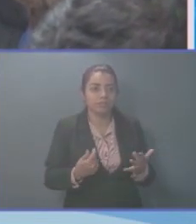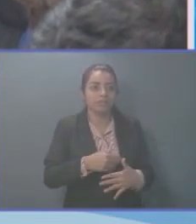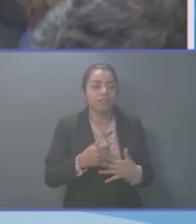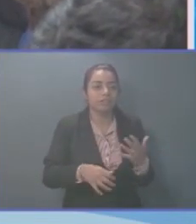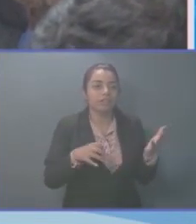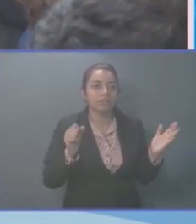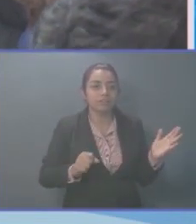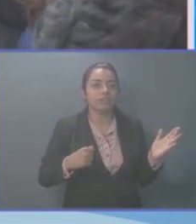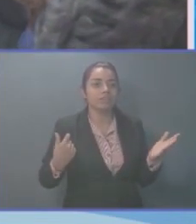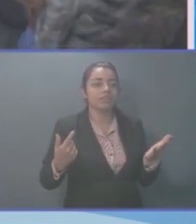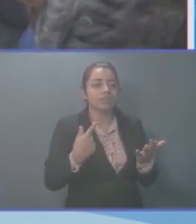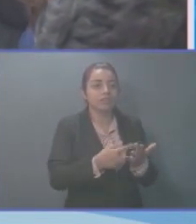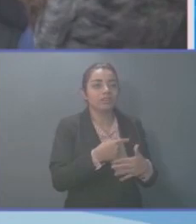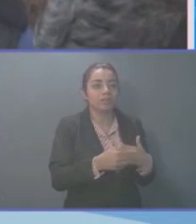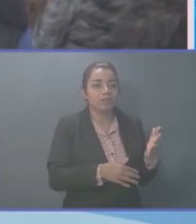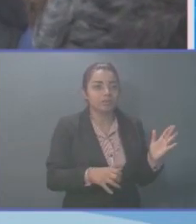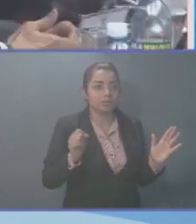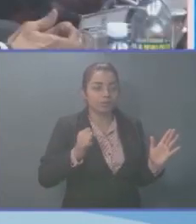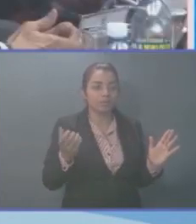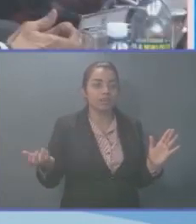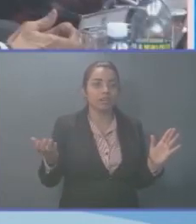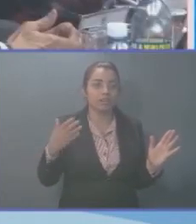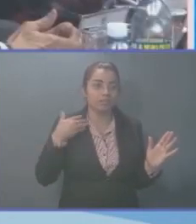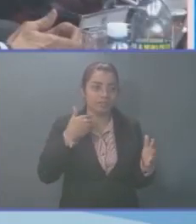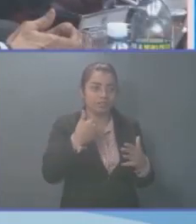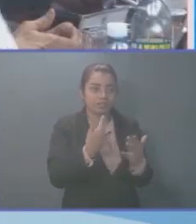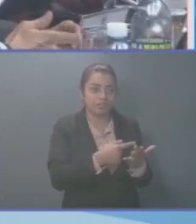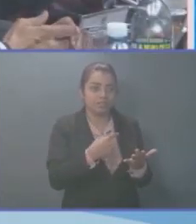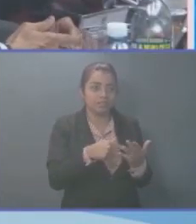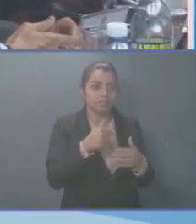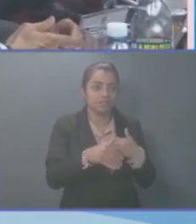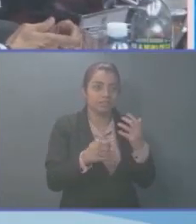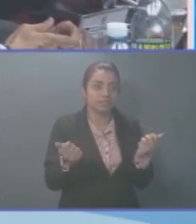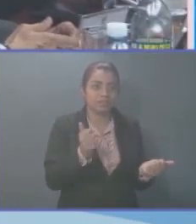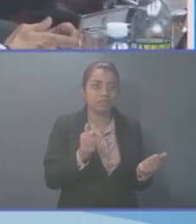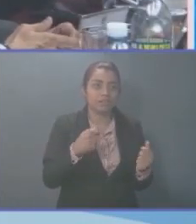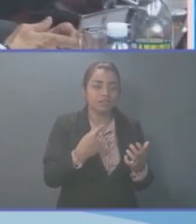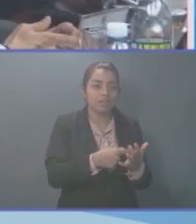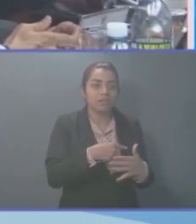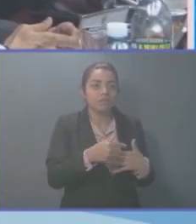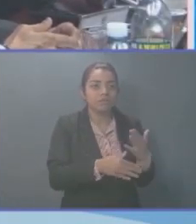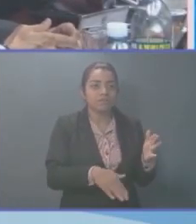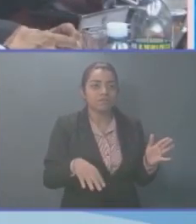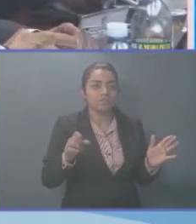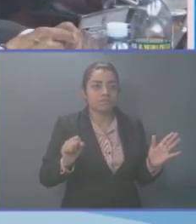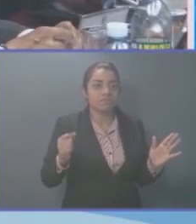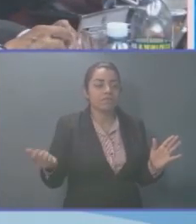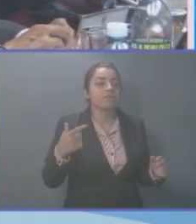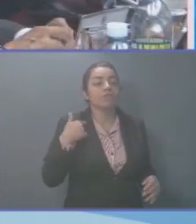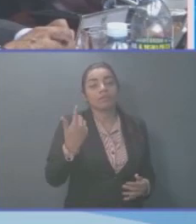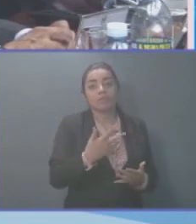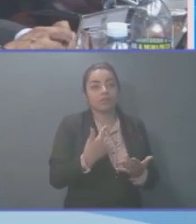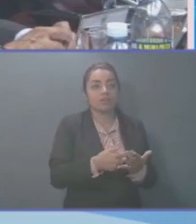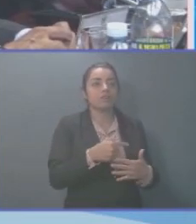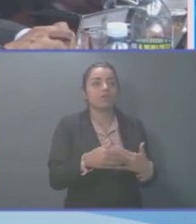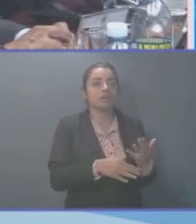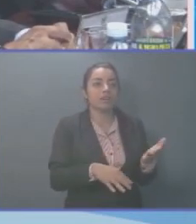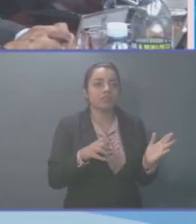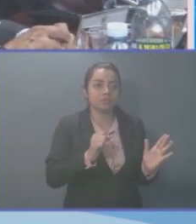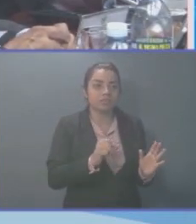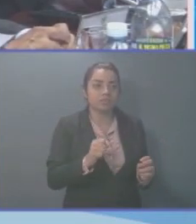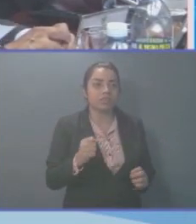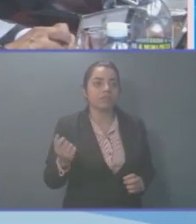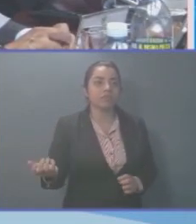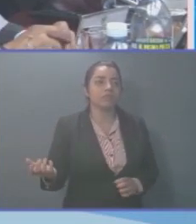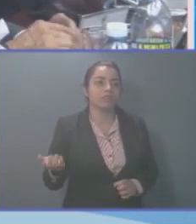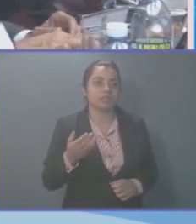de una acción un poco más contundente. Sin embargo, no vamos a decir que porque no lo hizo no vamos a